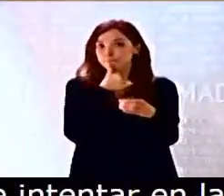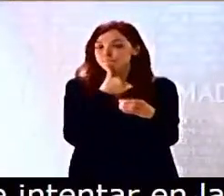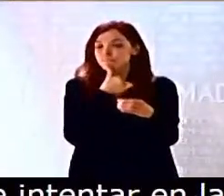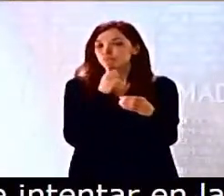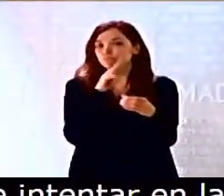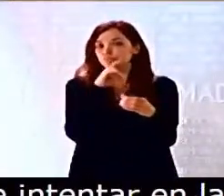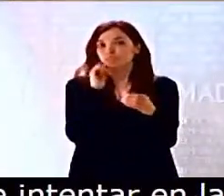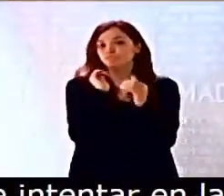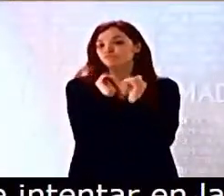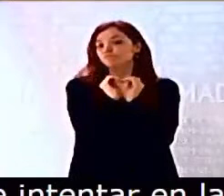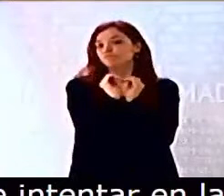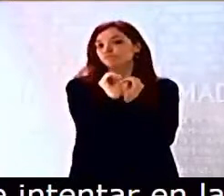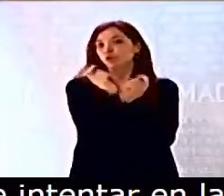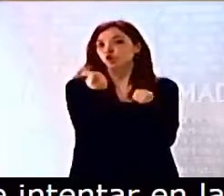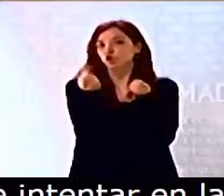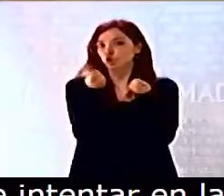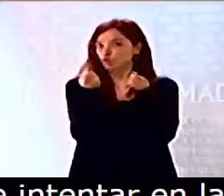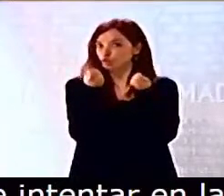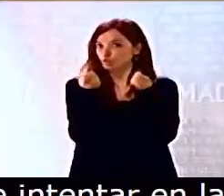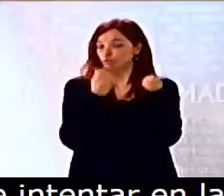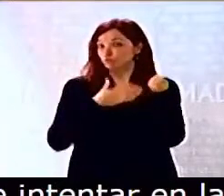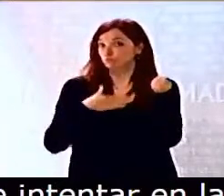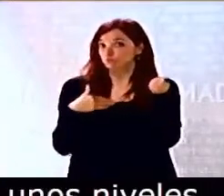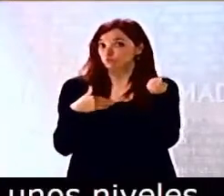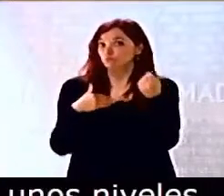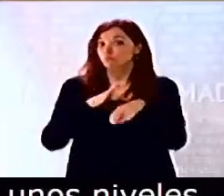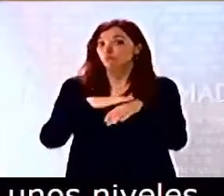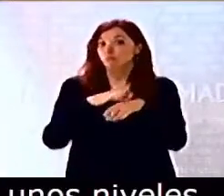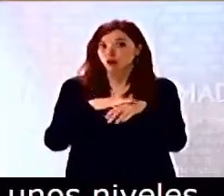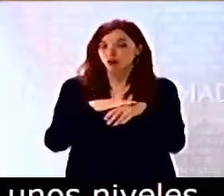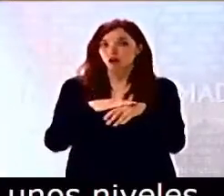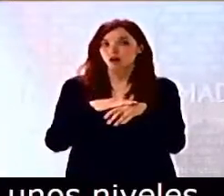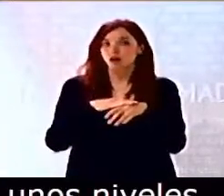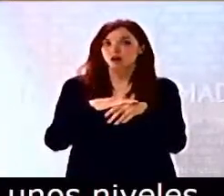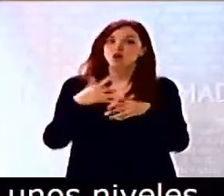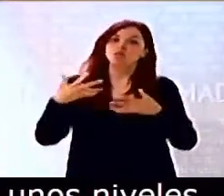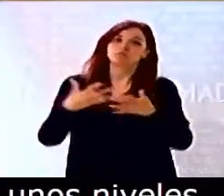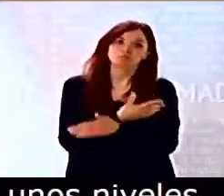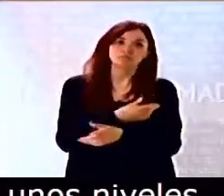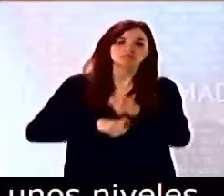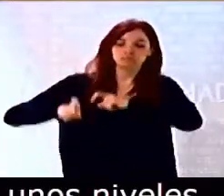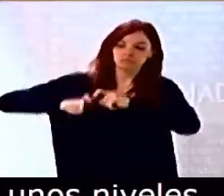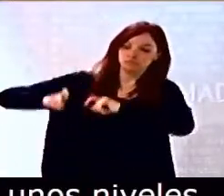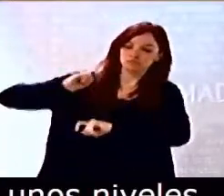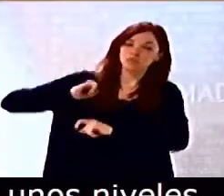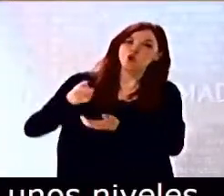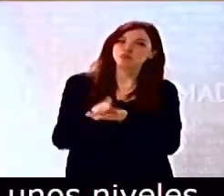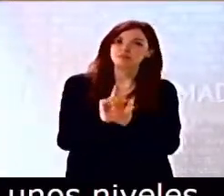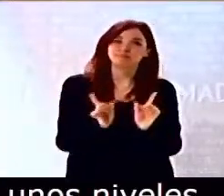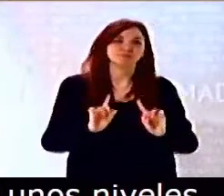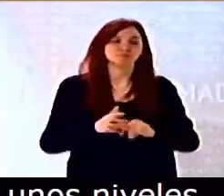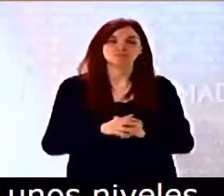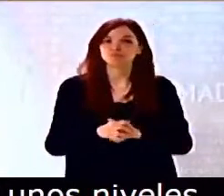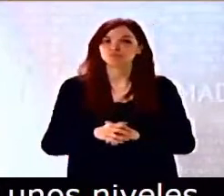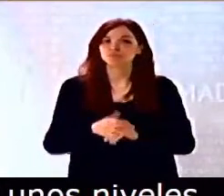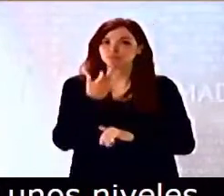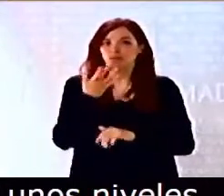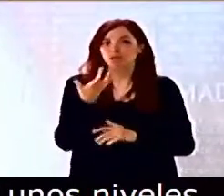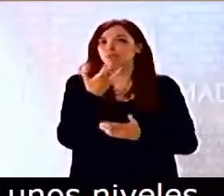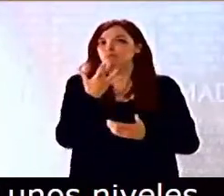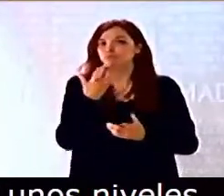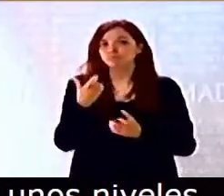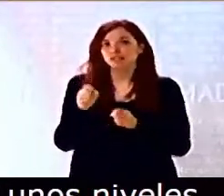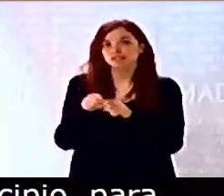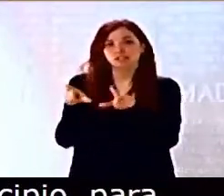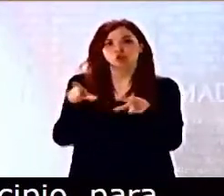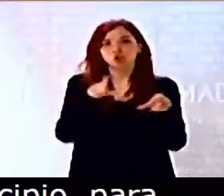niveles controlados para no tener que dar pasos atrás, en principio, para sectores productivos muy